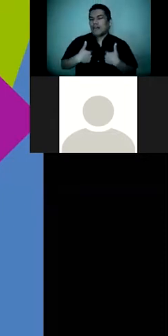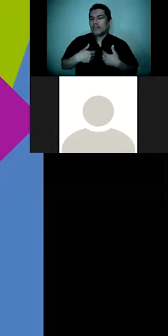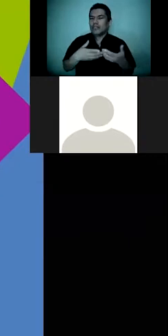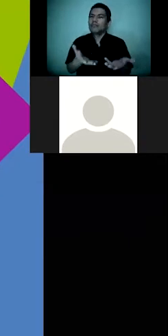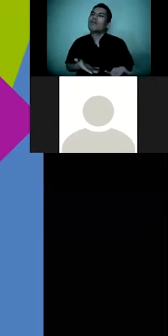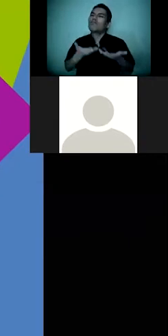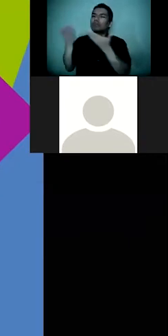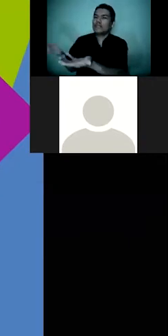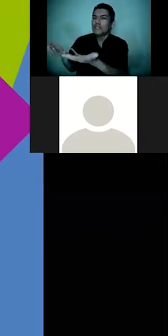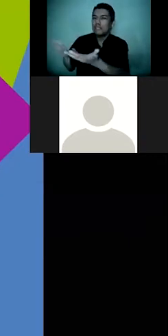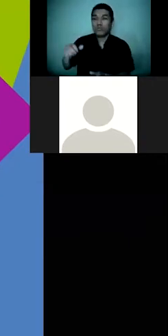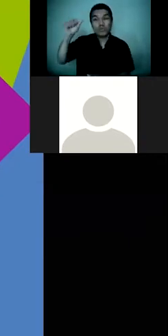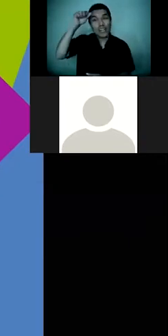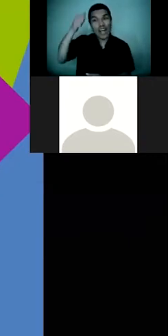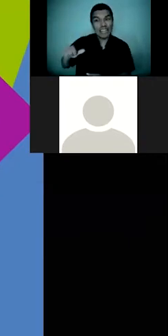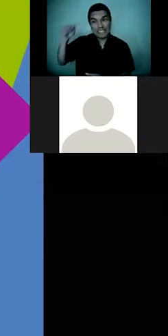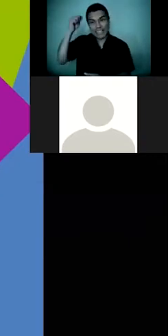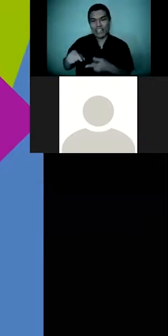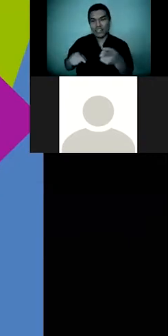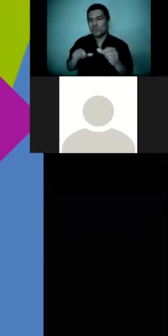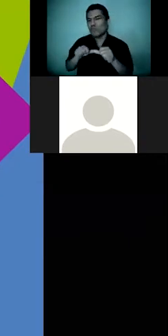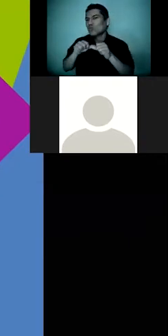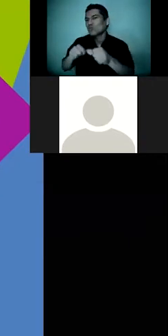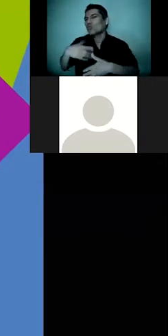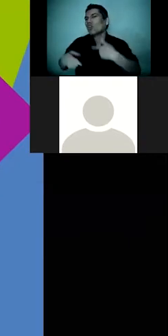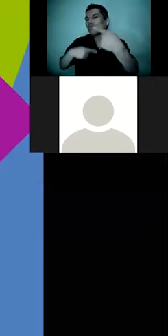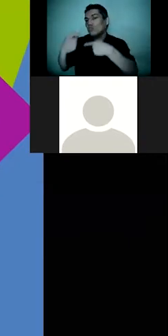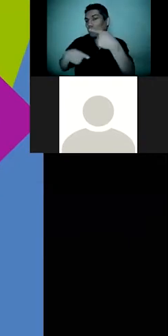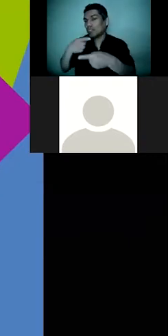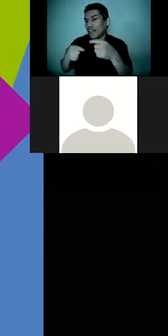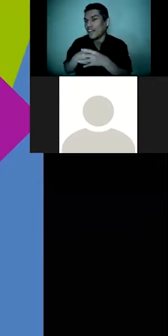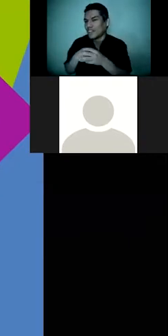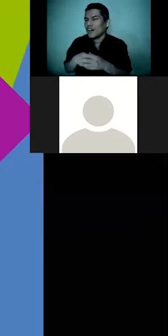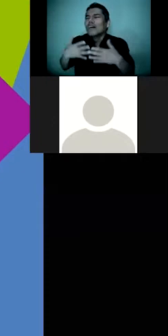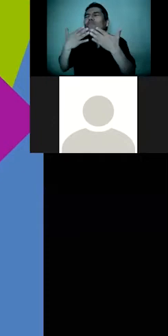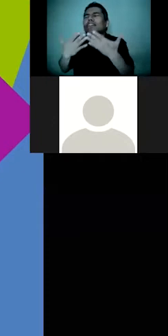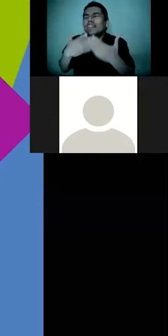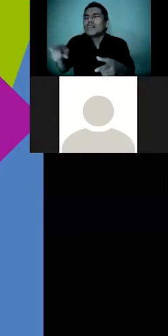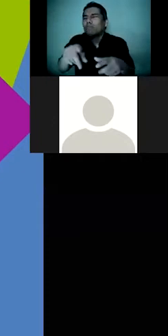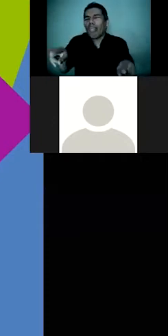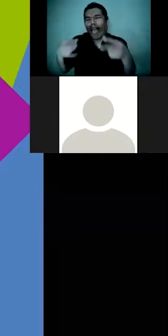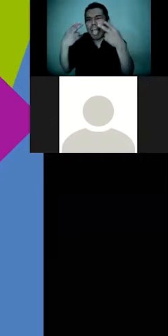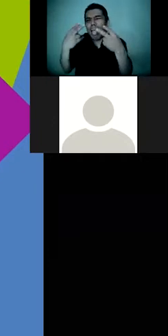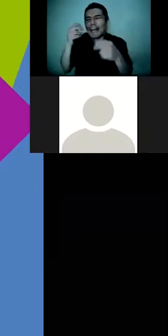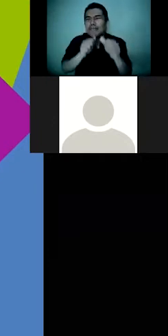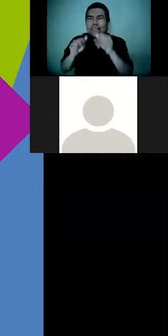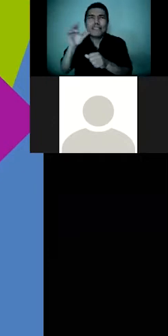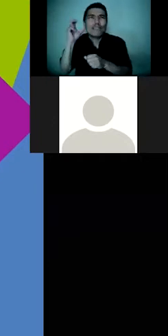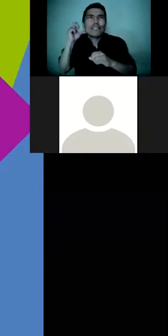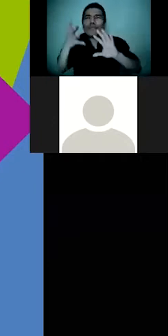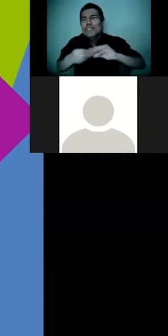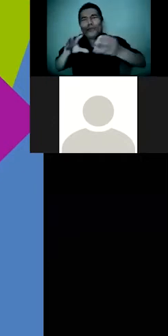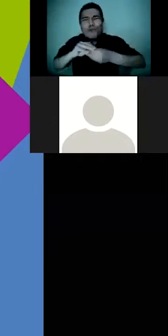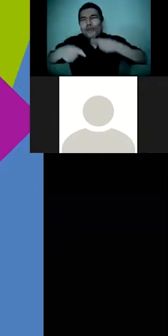Ok, ahora yo invito a Alexandra, que va a continuar con la exposición. Muchas gracias a todos